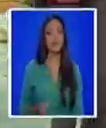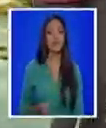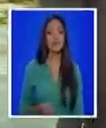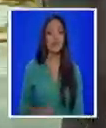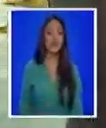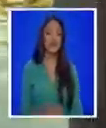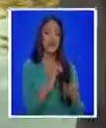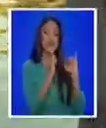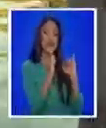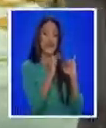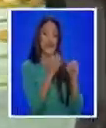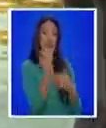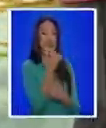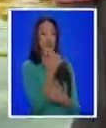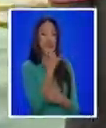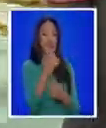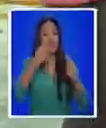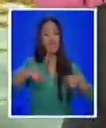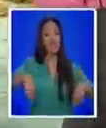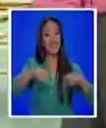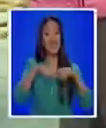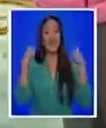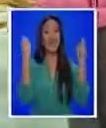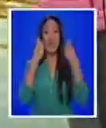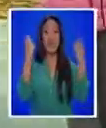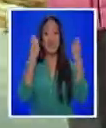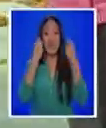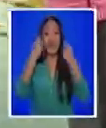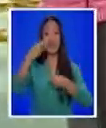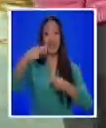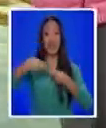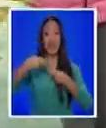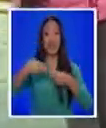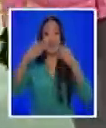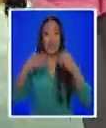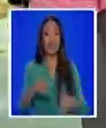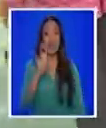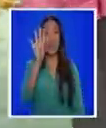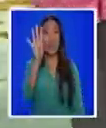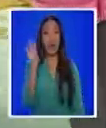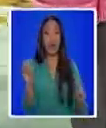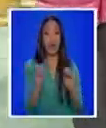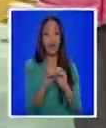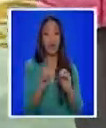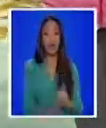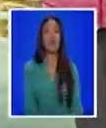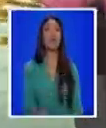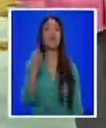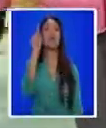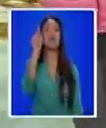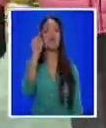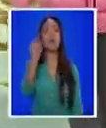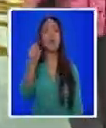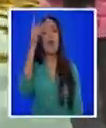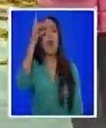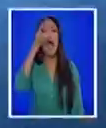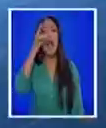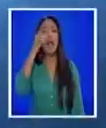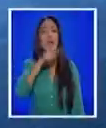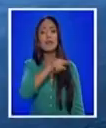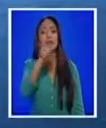Bueno, aquí nos quedamos en la fiesta porque ya se vienen los nuevos participantes de la siguiente largada. Mi querido vecino Alex, voy contigo.